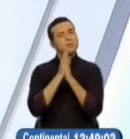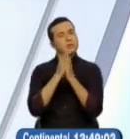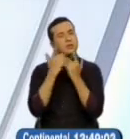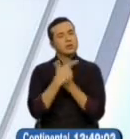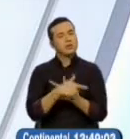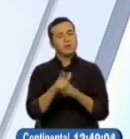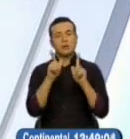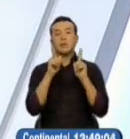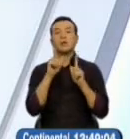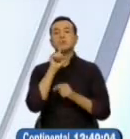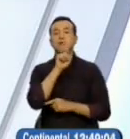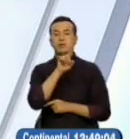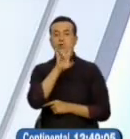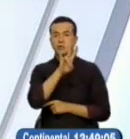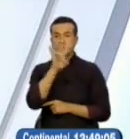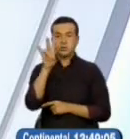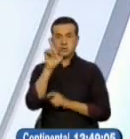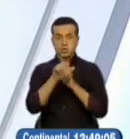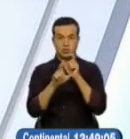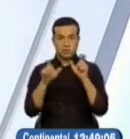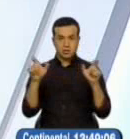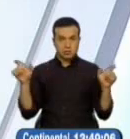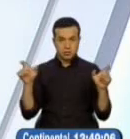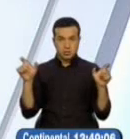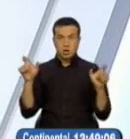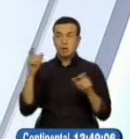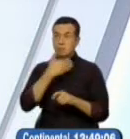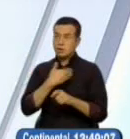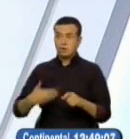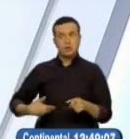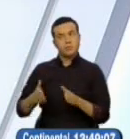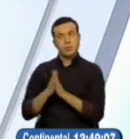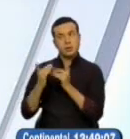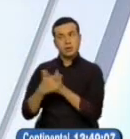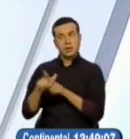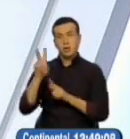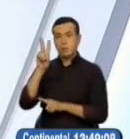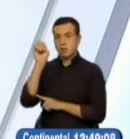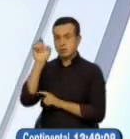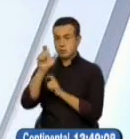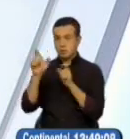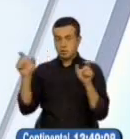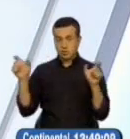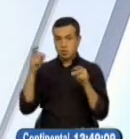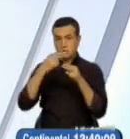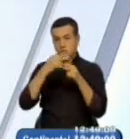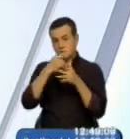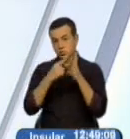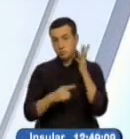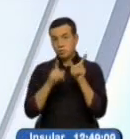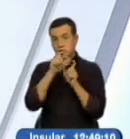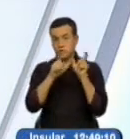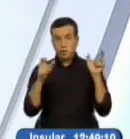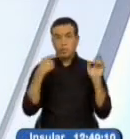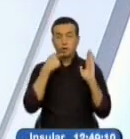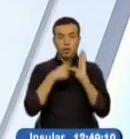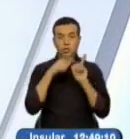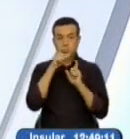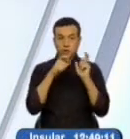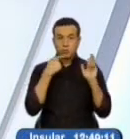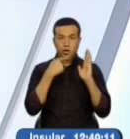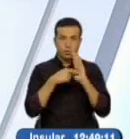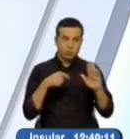amnistía a 177 personas y el indulto a otras 20. En la lista entregada constan procesados por delitos